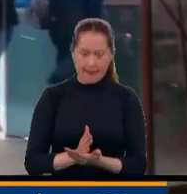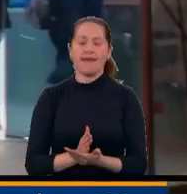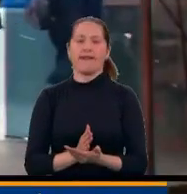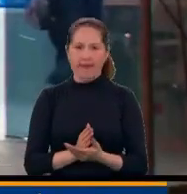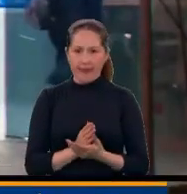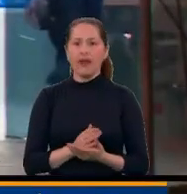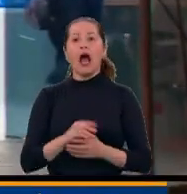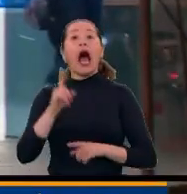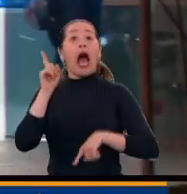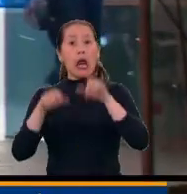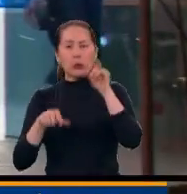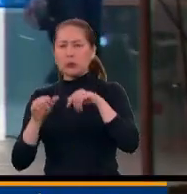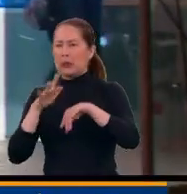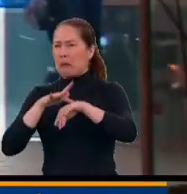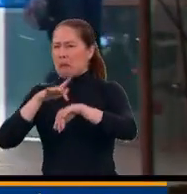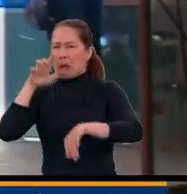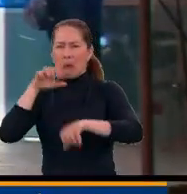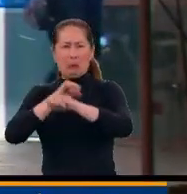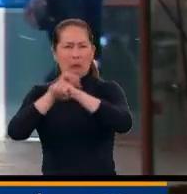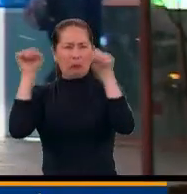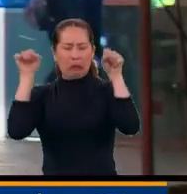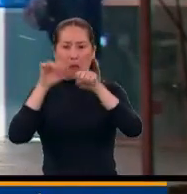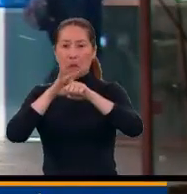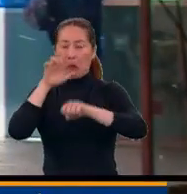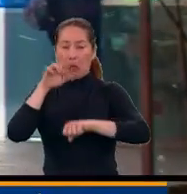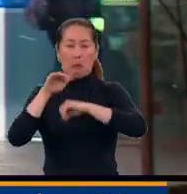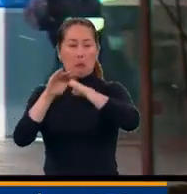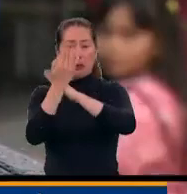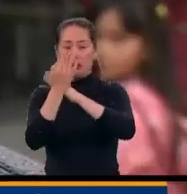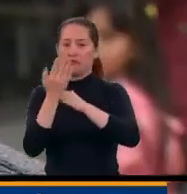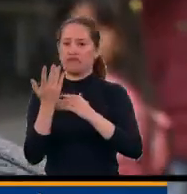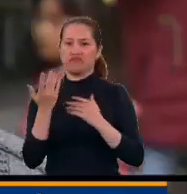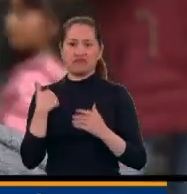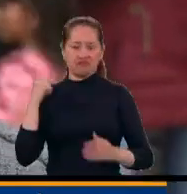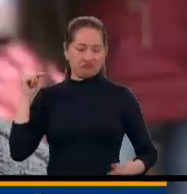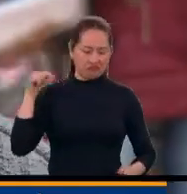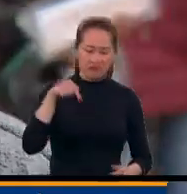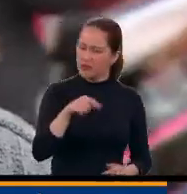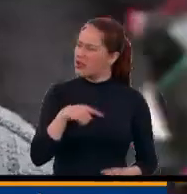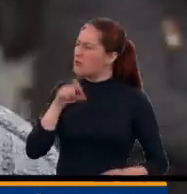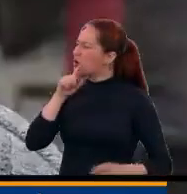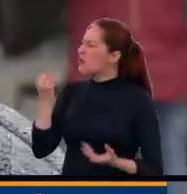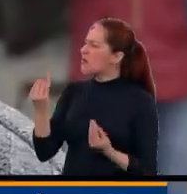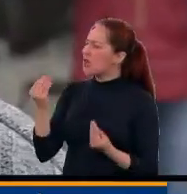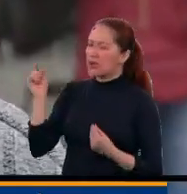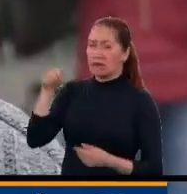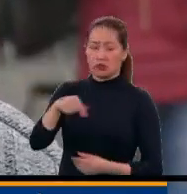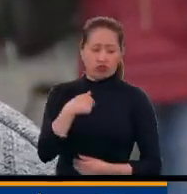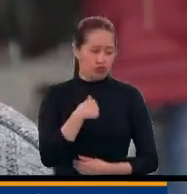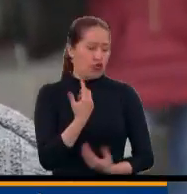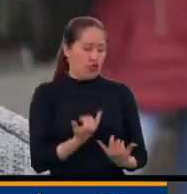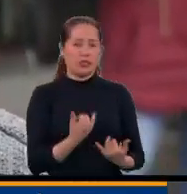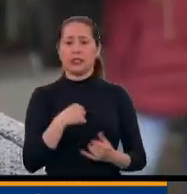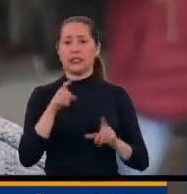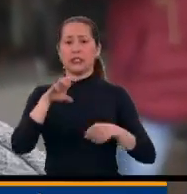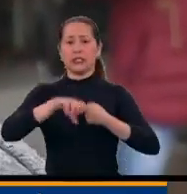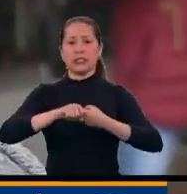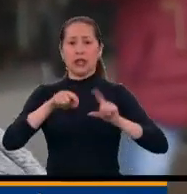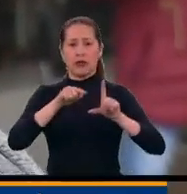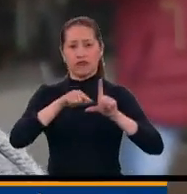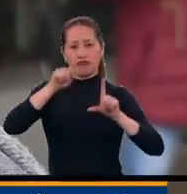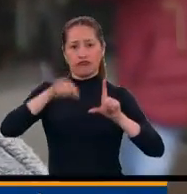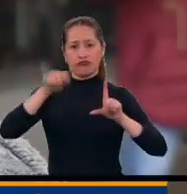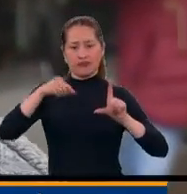usuarios madrugaron para realizar este trámite y tampoco lo lograron. ¿Usted venía para qué procedimiento? El electrocardiograma. ¿Qué le dijeron sobre